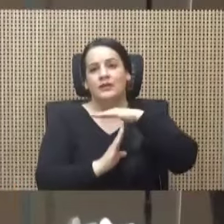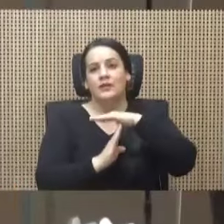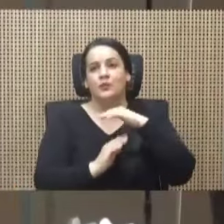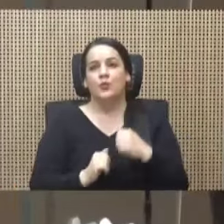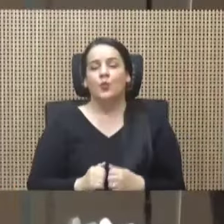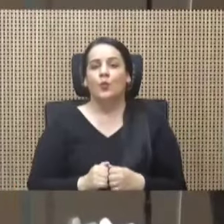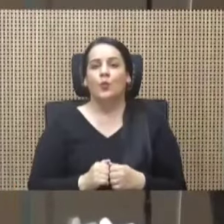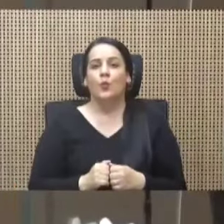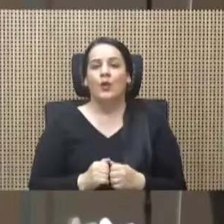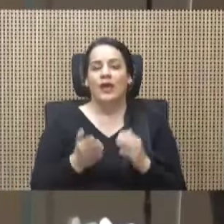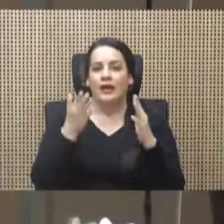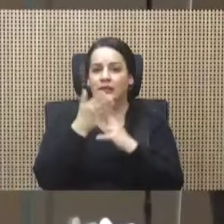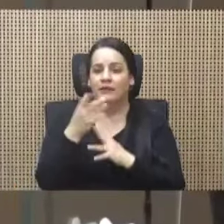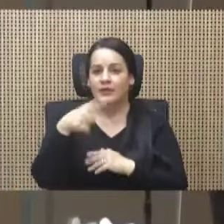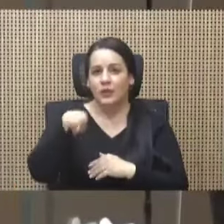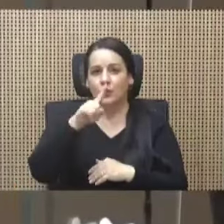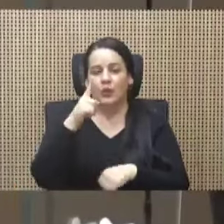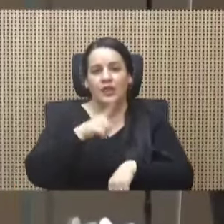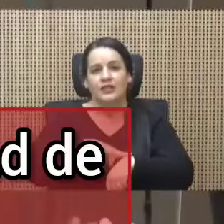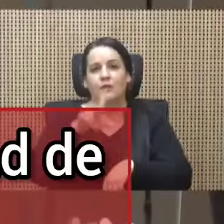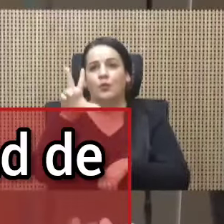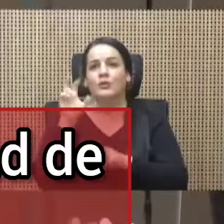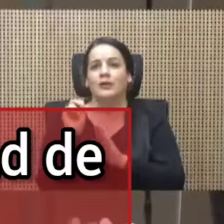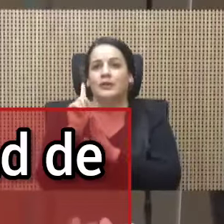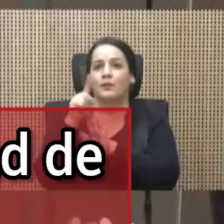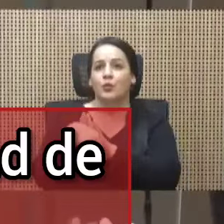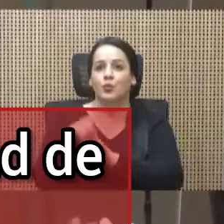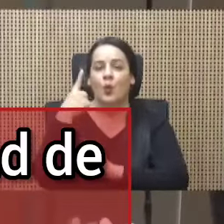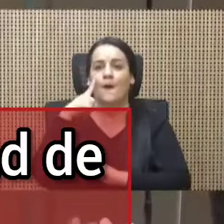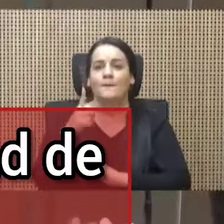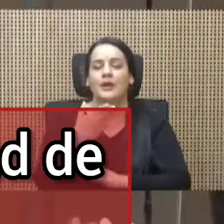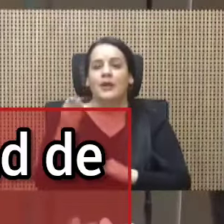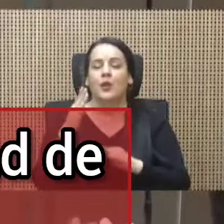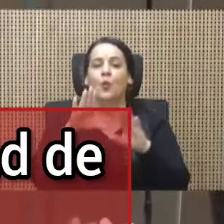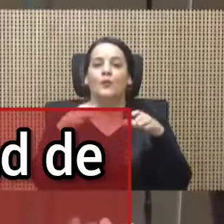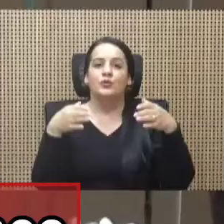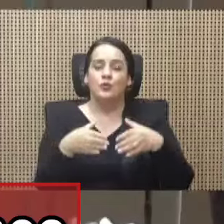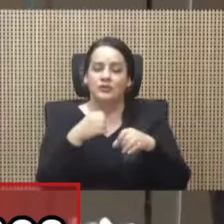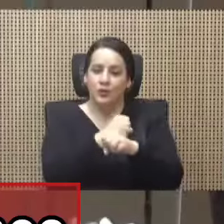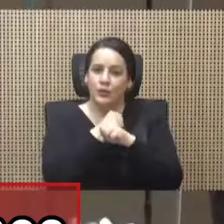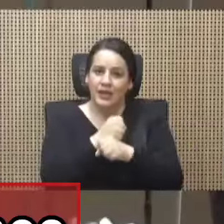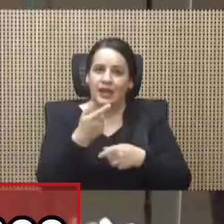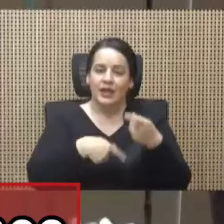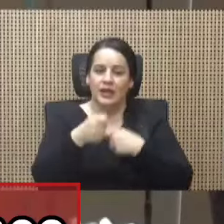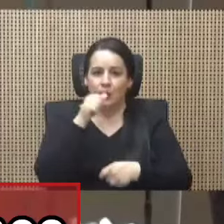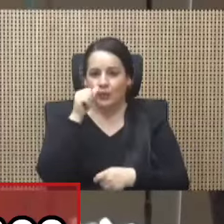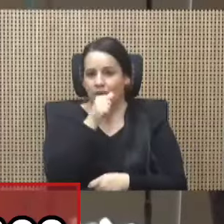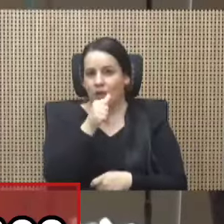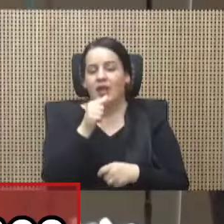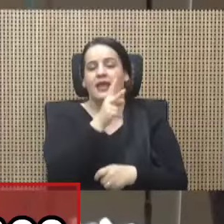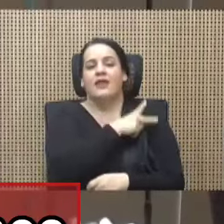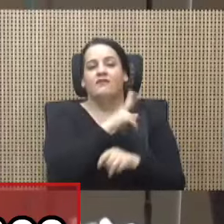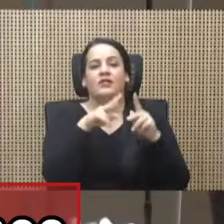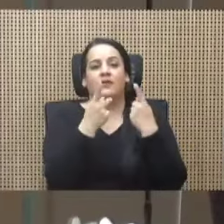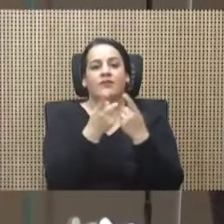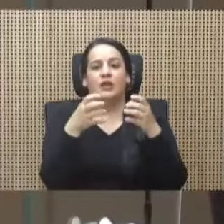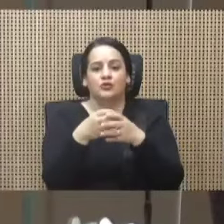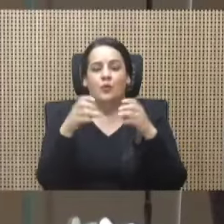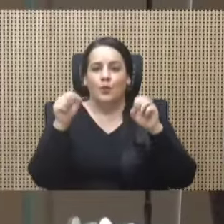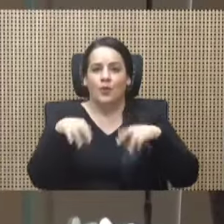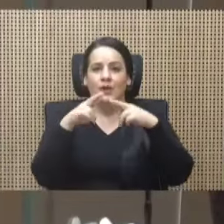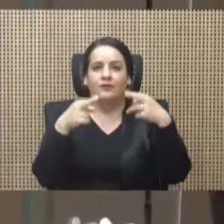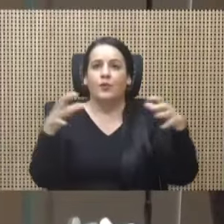la autorización de ellos, por medio de ellos, hasta por treinta minutos, con el fin de que la Comisión de Seguridad y Narcotráfico y los jefes de fracción podamos reunirnos.